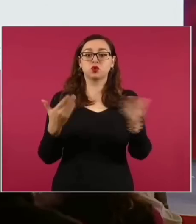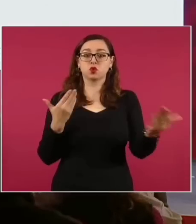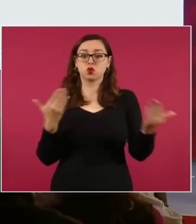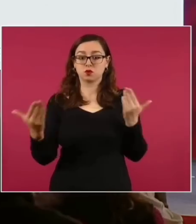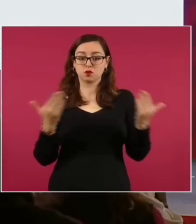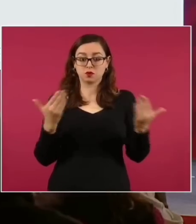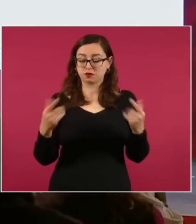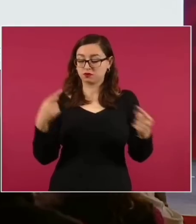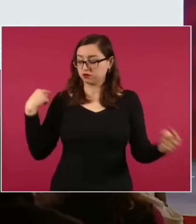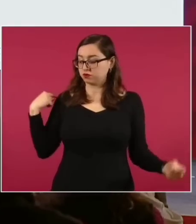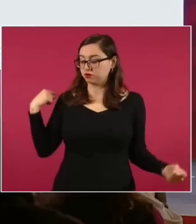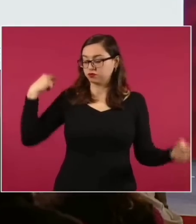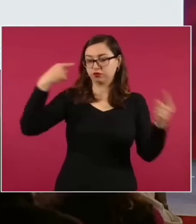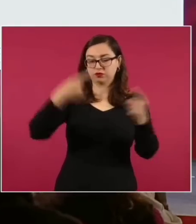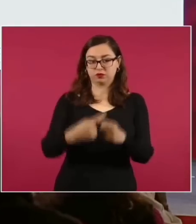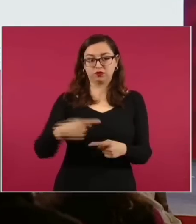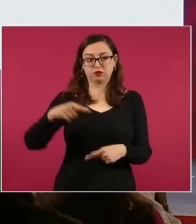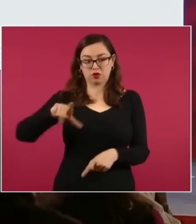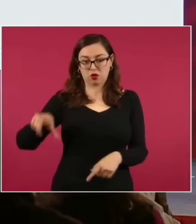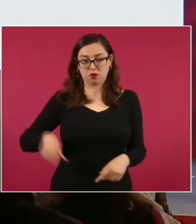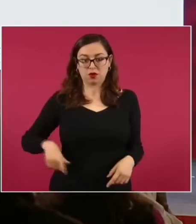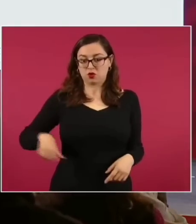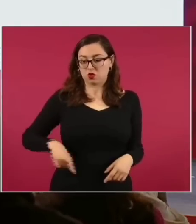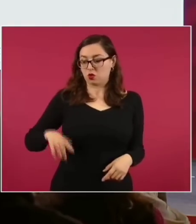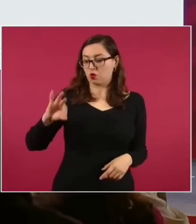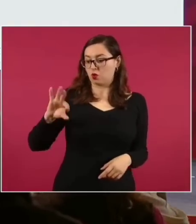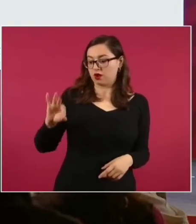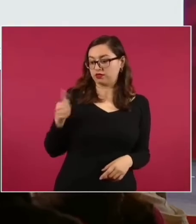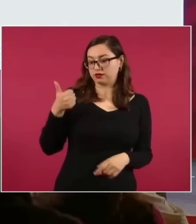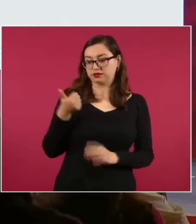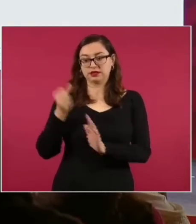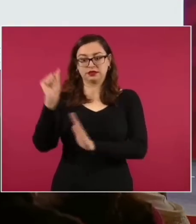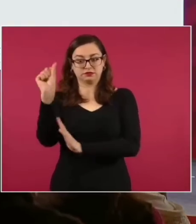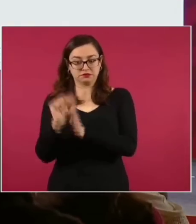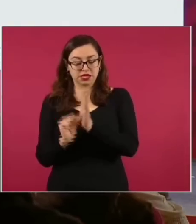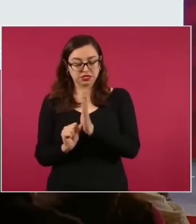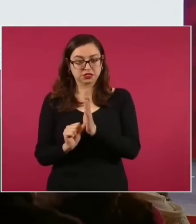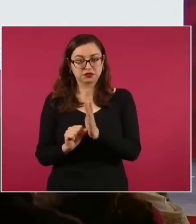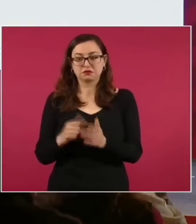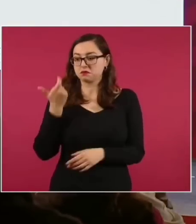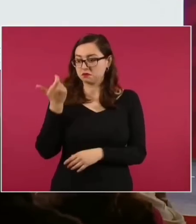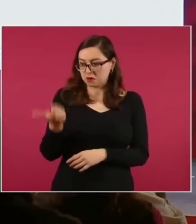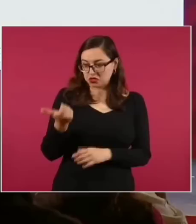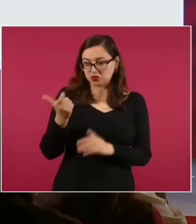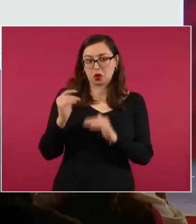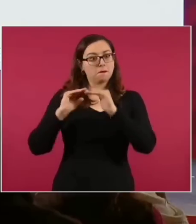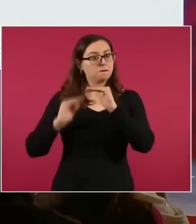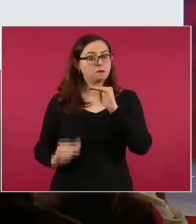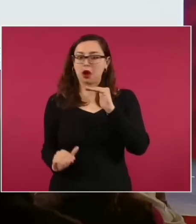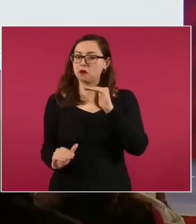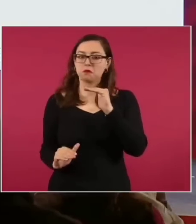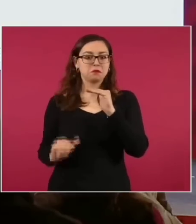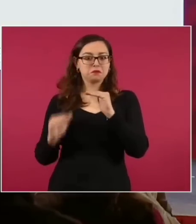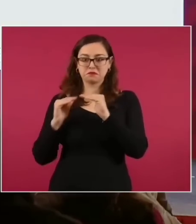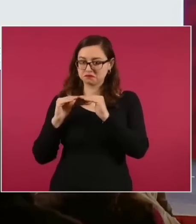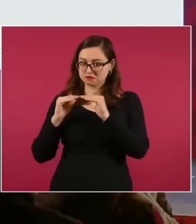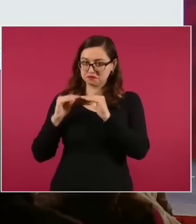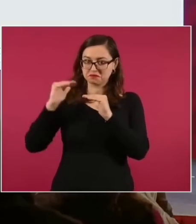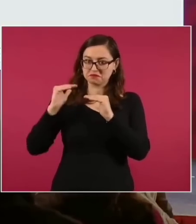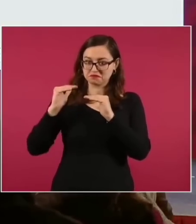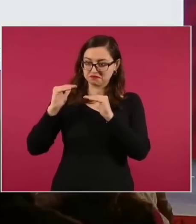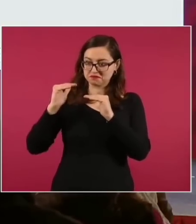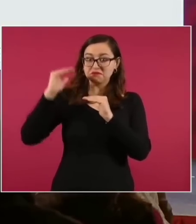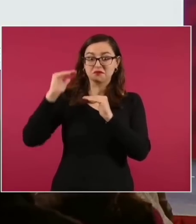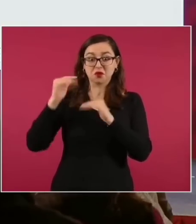46 meses de gobierno Esta es la primera vez que el peso no solo no sea depreciado sino que como ya lo mencioné registra una